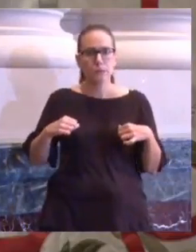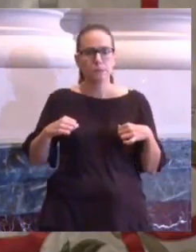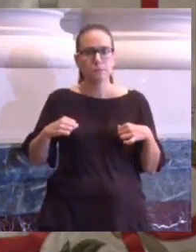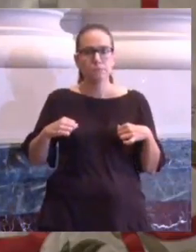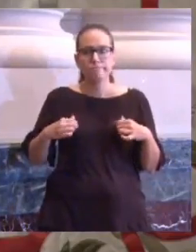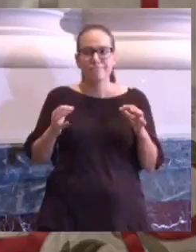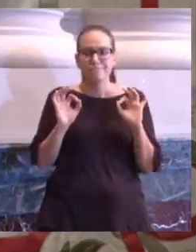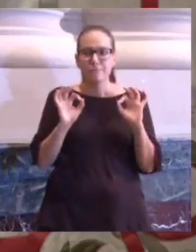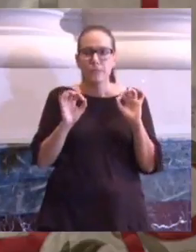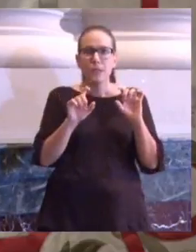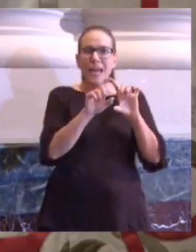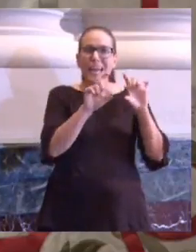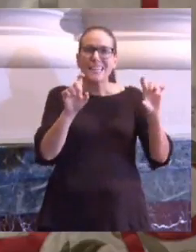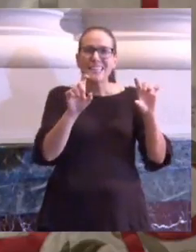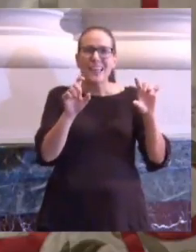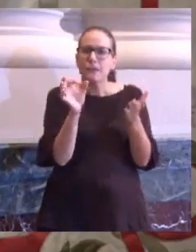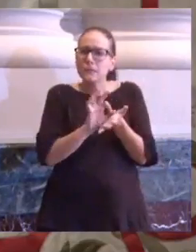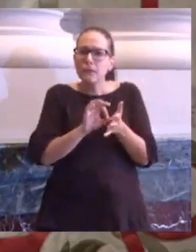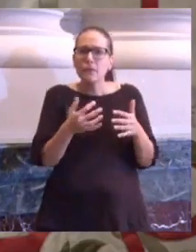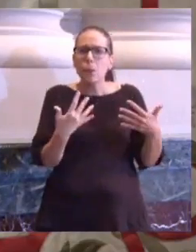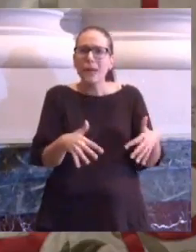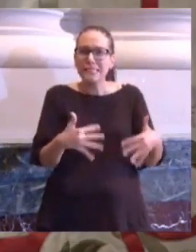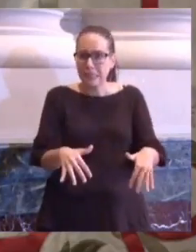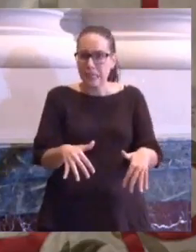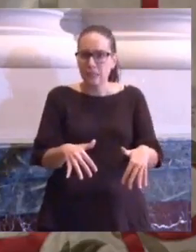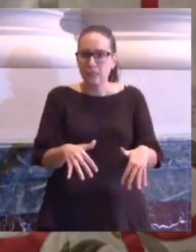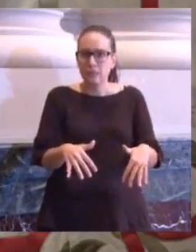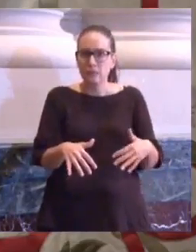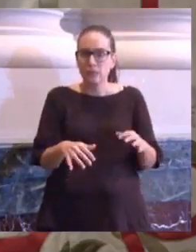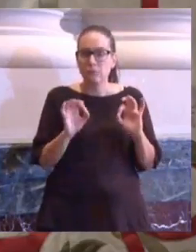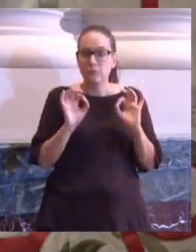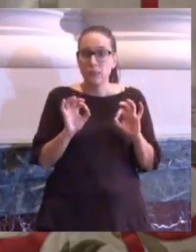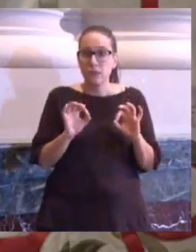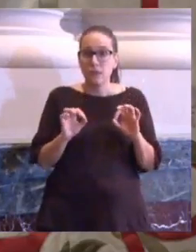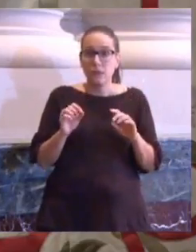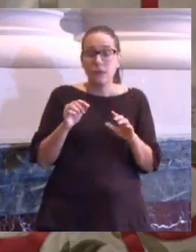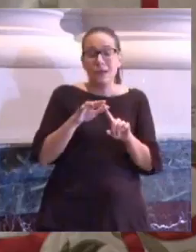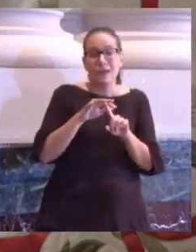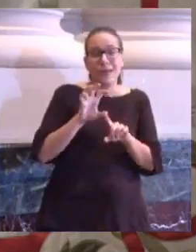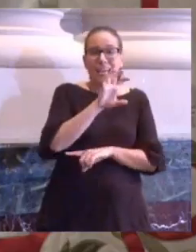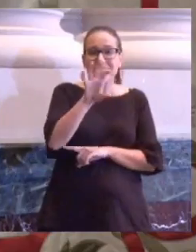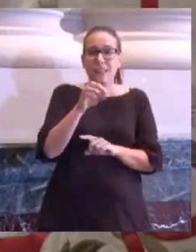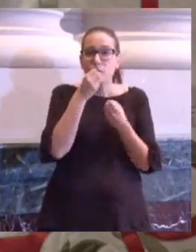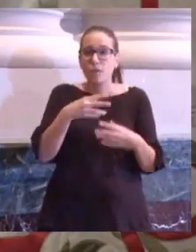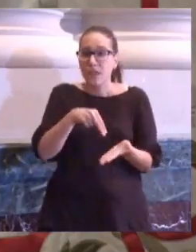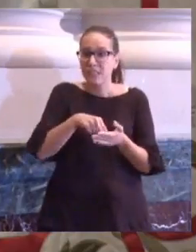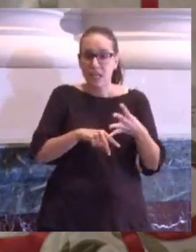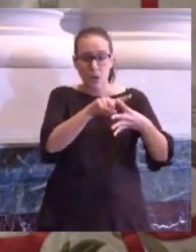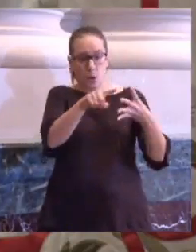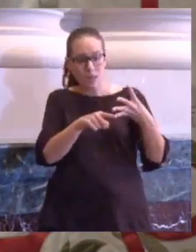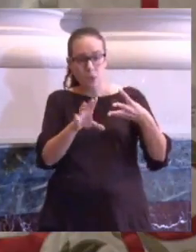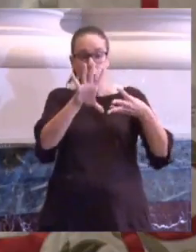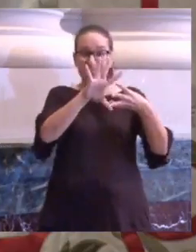fundamentalmente entidades prestadoras de servicios. Tres de los cuatro pilares del estado del bienestar los gestionamos